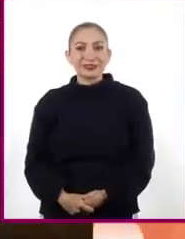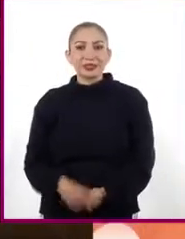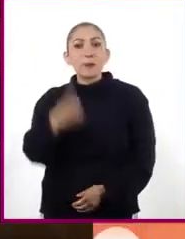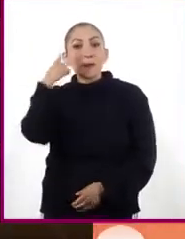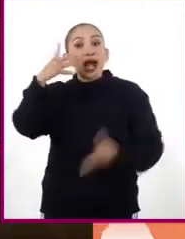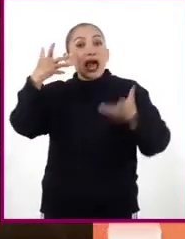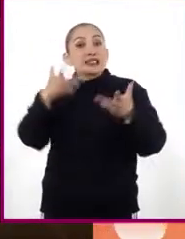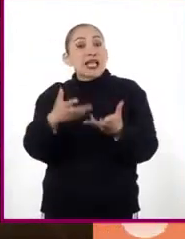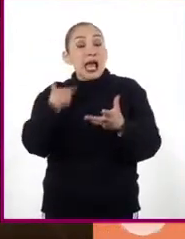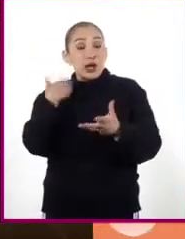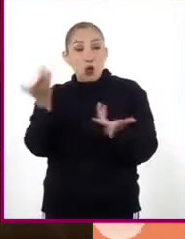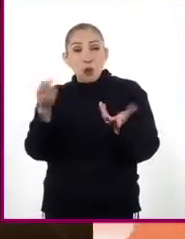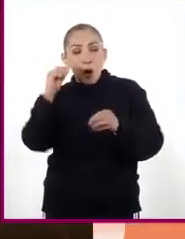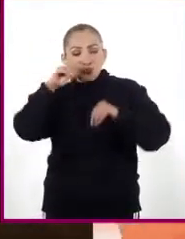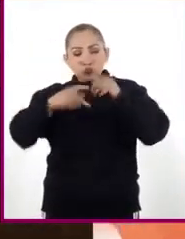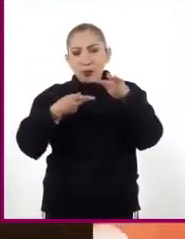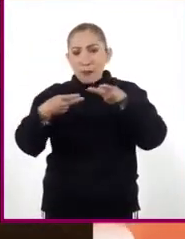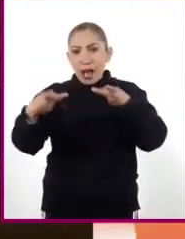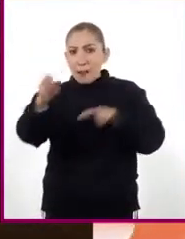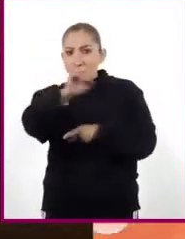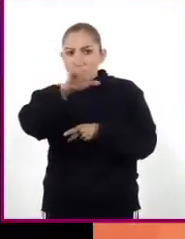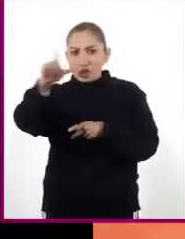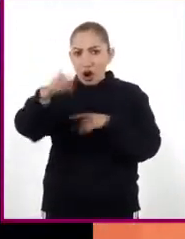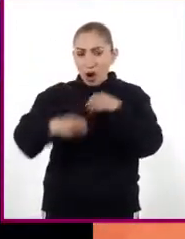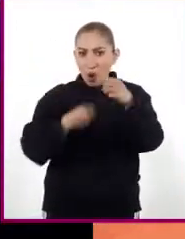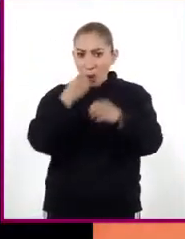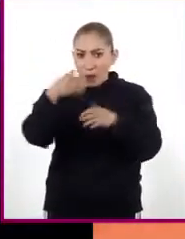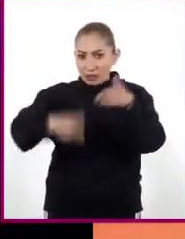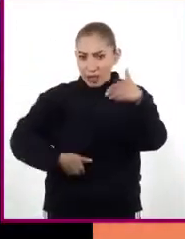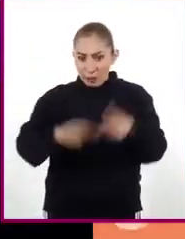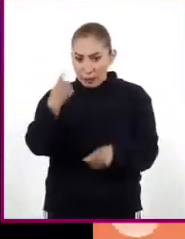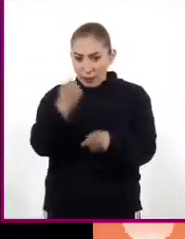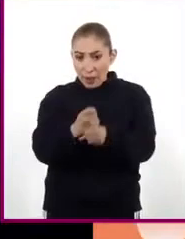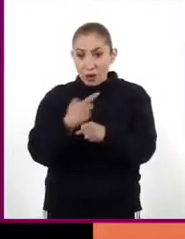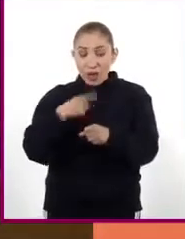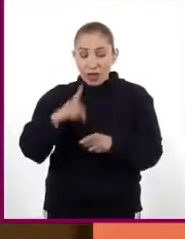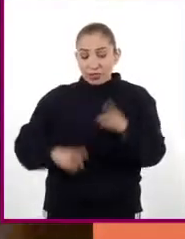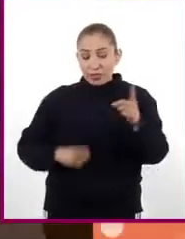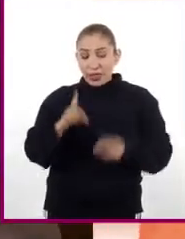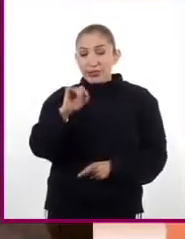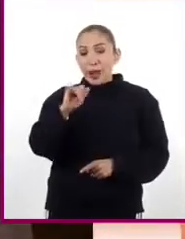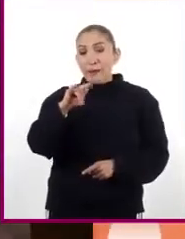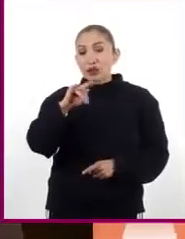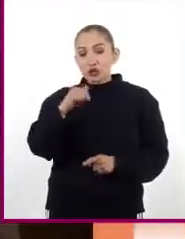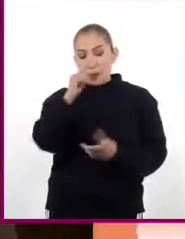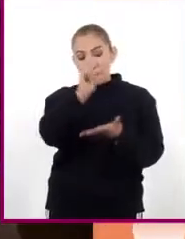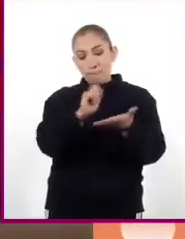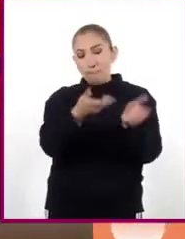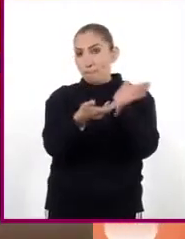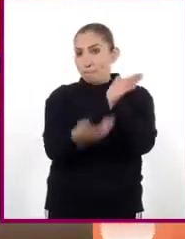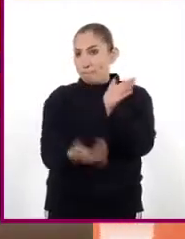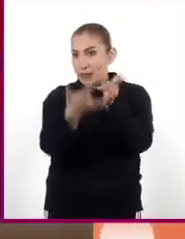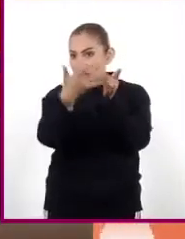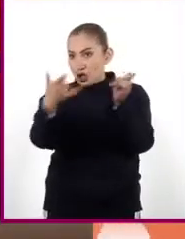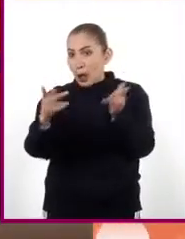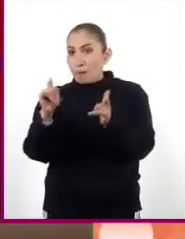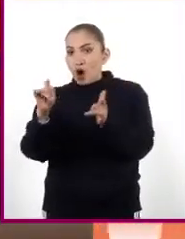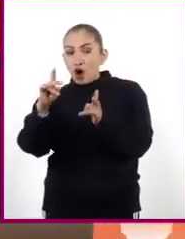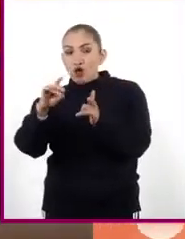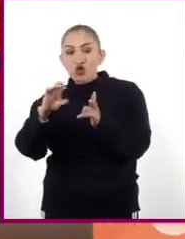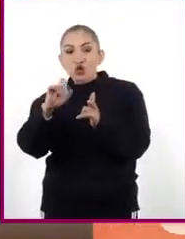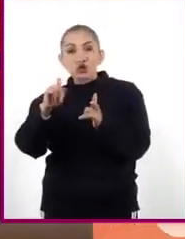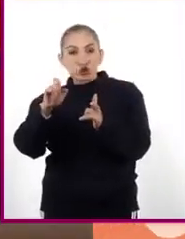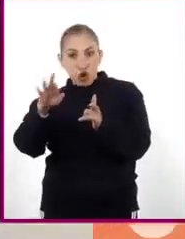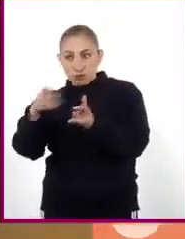Para la realización de una puesta en escena profesional, primero, un dramaturgo presenta el texto dramático al productor de la